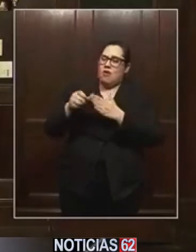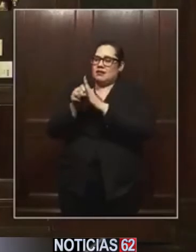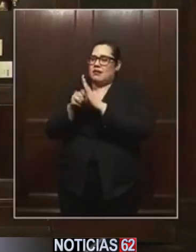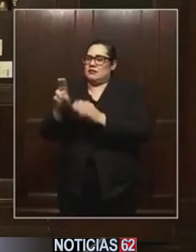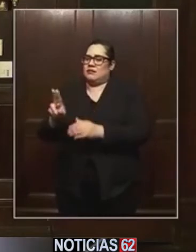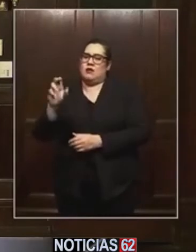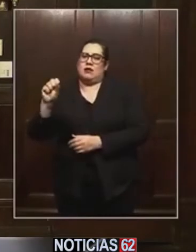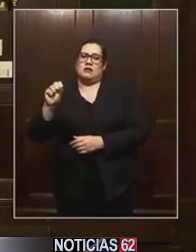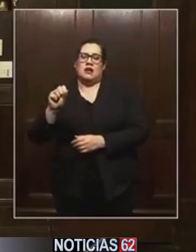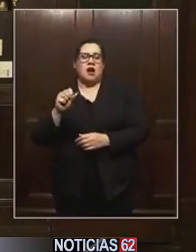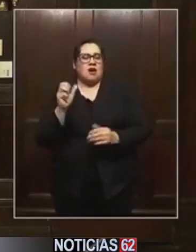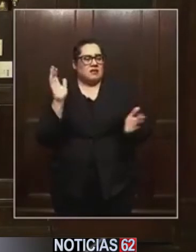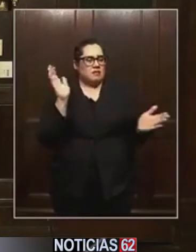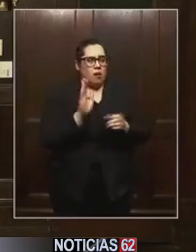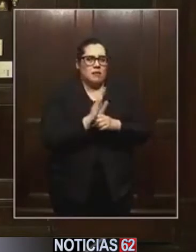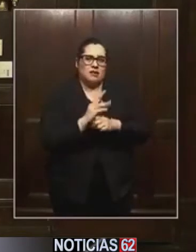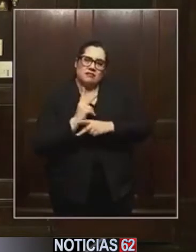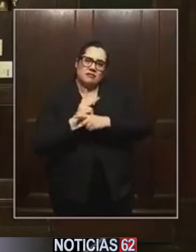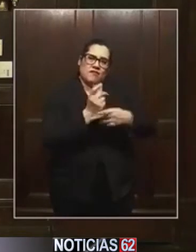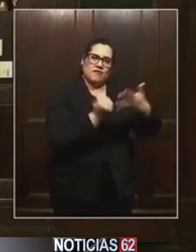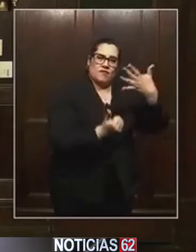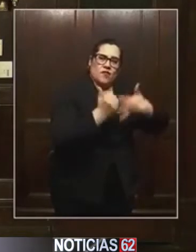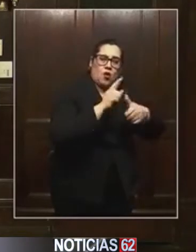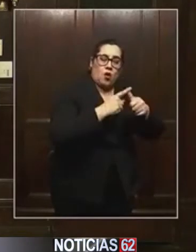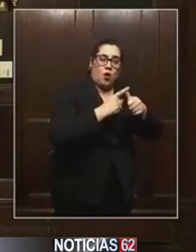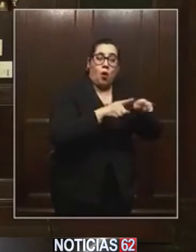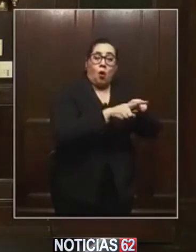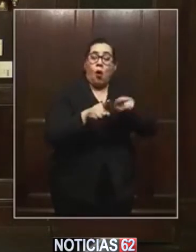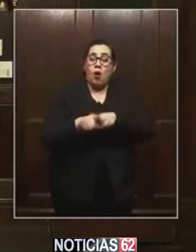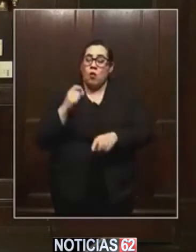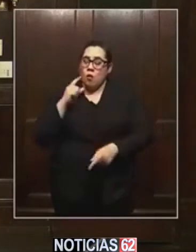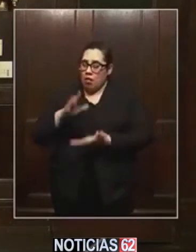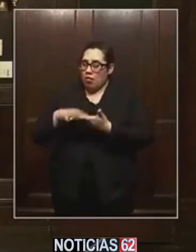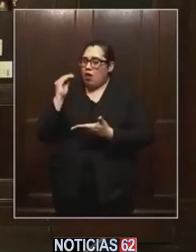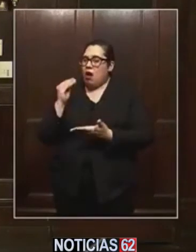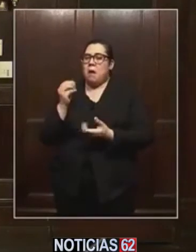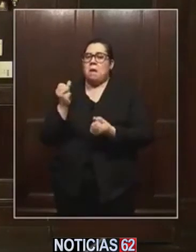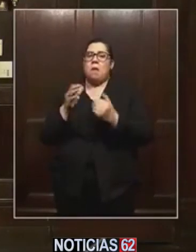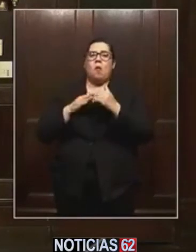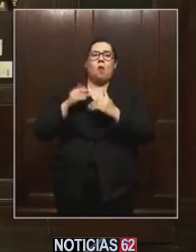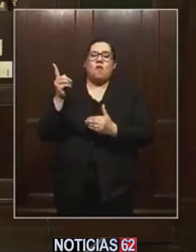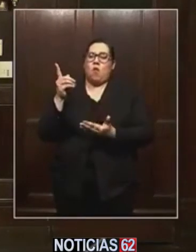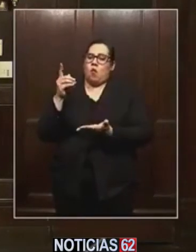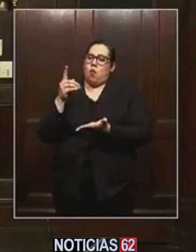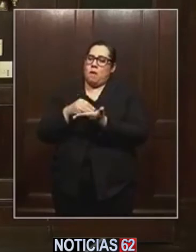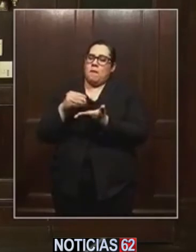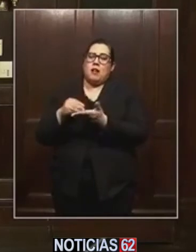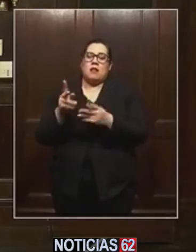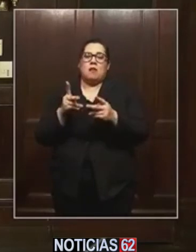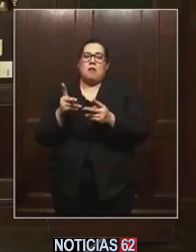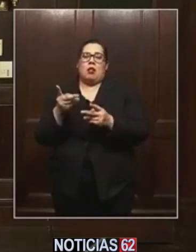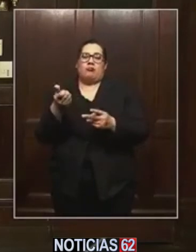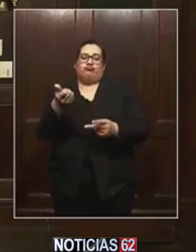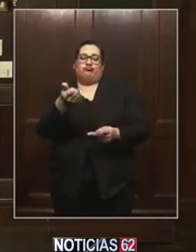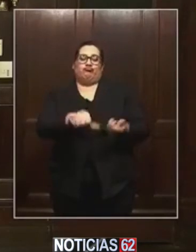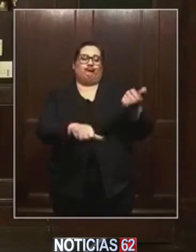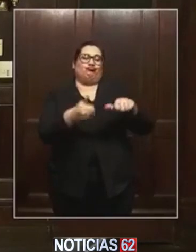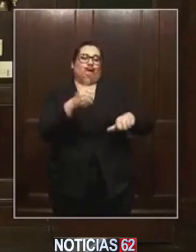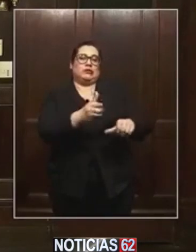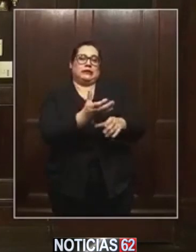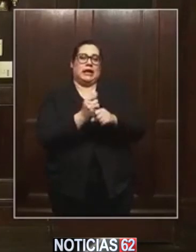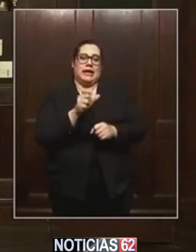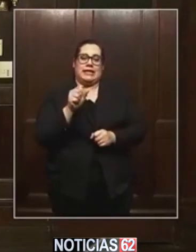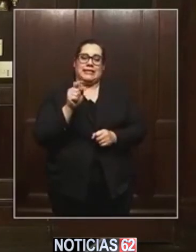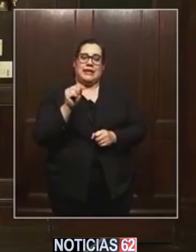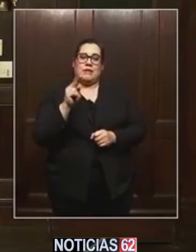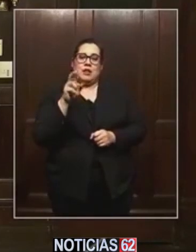Además, supimos que más de 1 millón de personas fueron rechazadas de recibir sus cheques de estímulo porque están